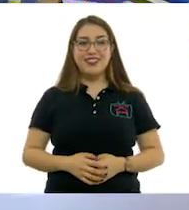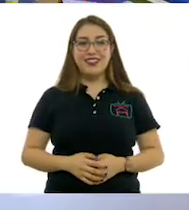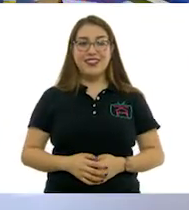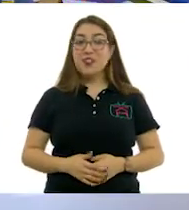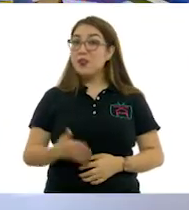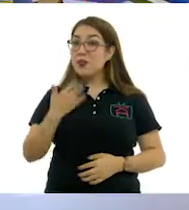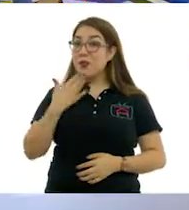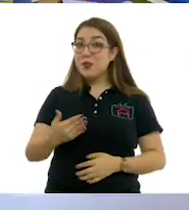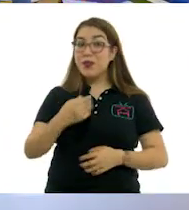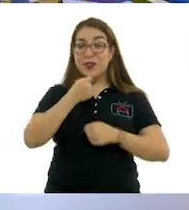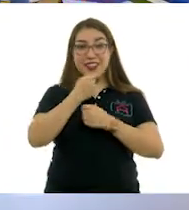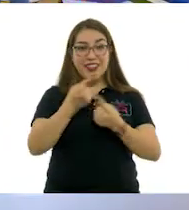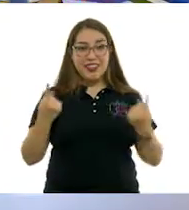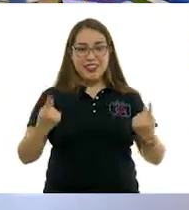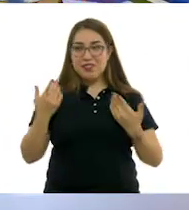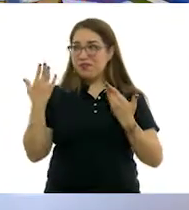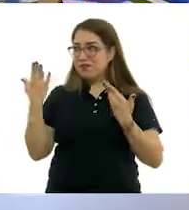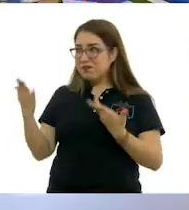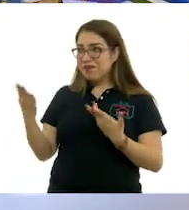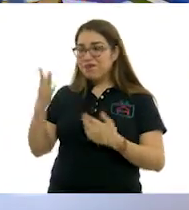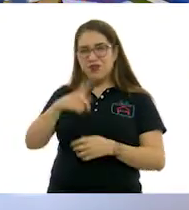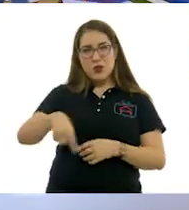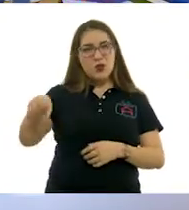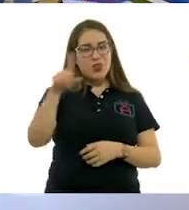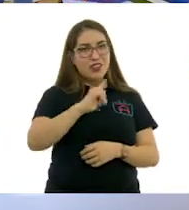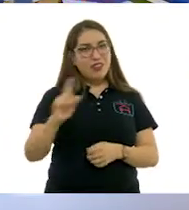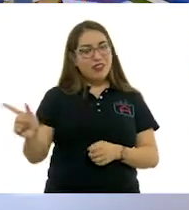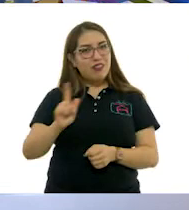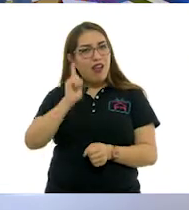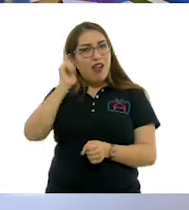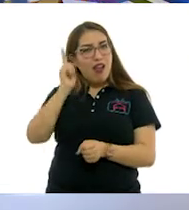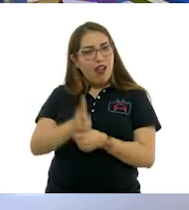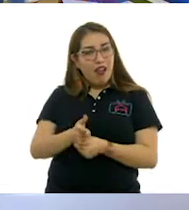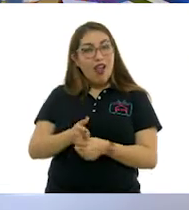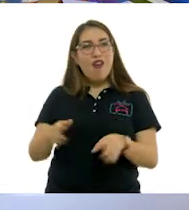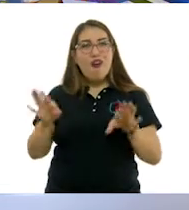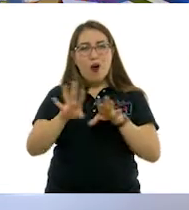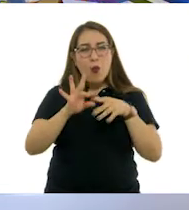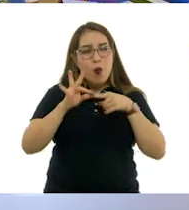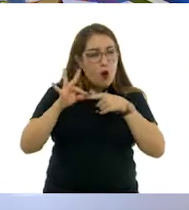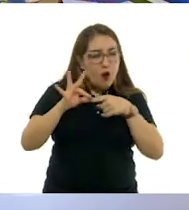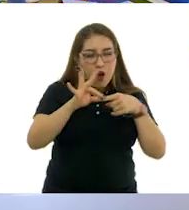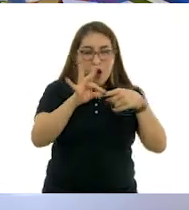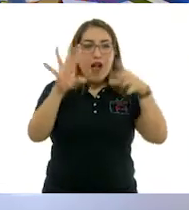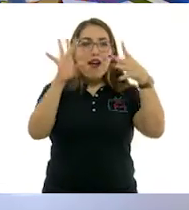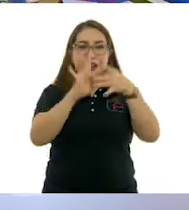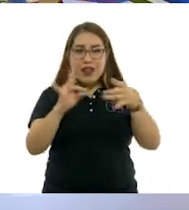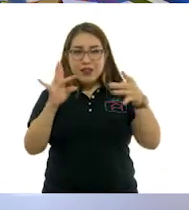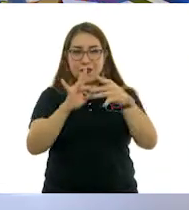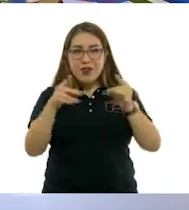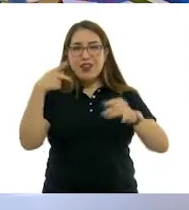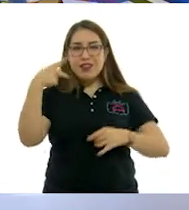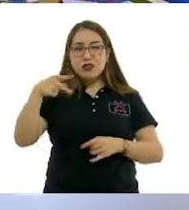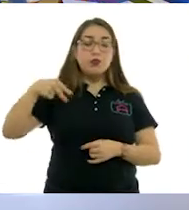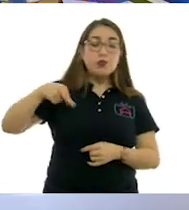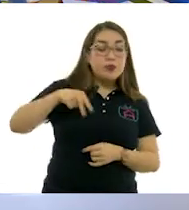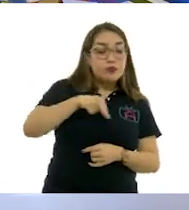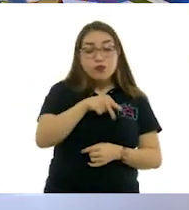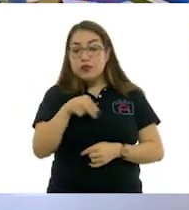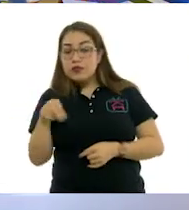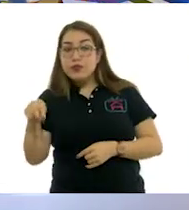bien, niñas y niños. Y Eric, ¿pudieron darse cuenta cómo Frida iba relatando todas las trayectorias que hacía mientras estaba en su